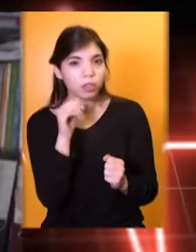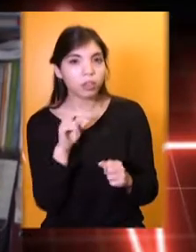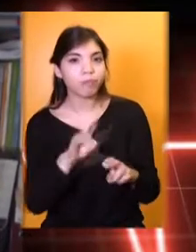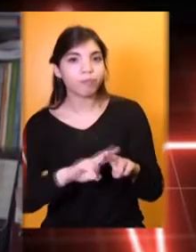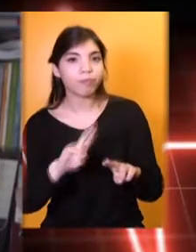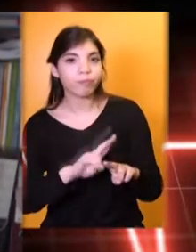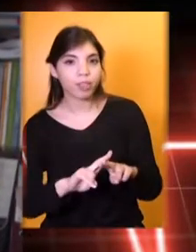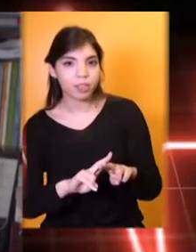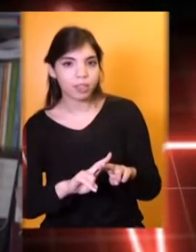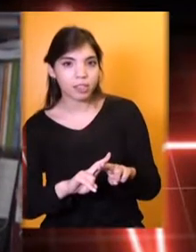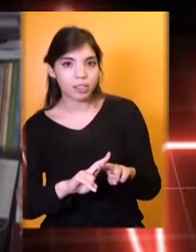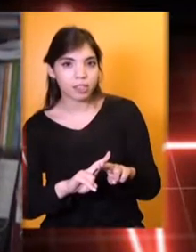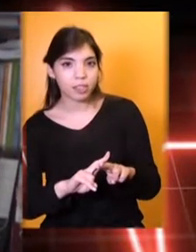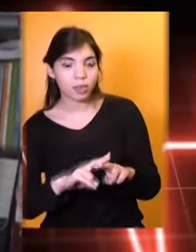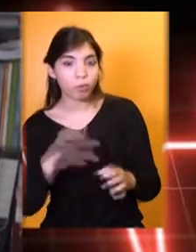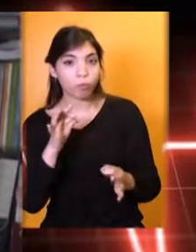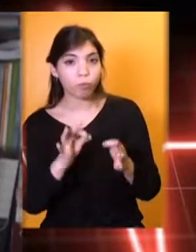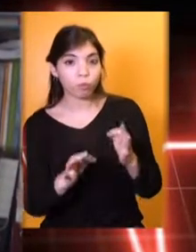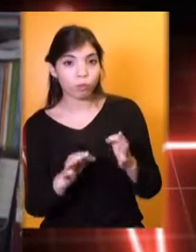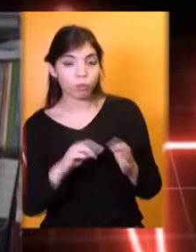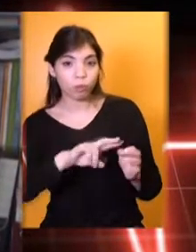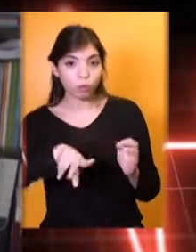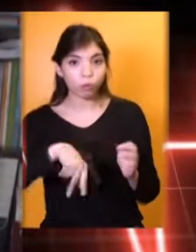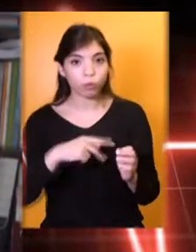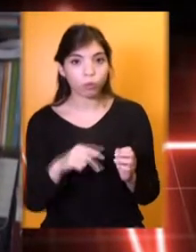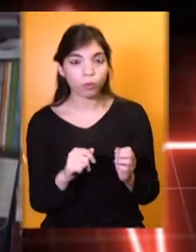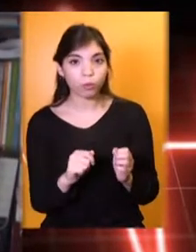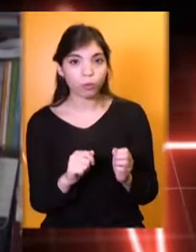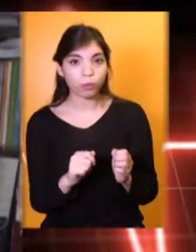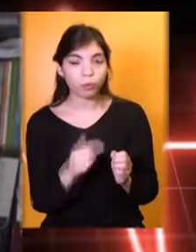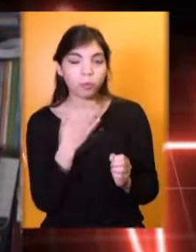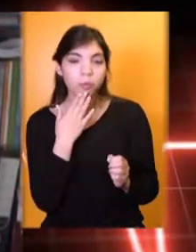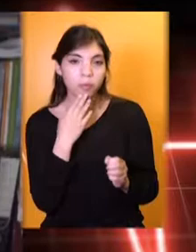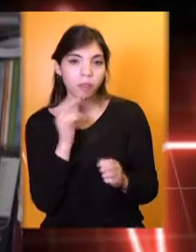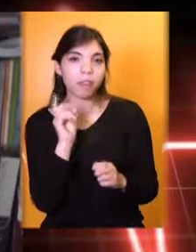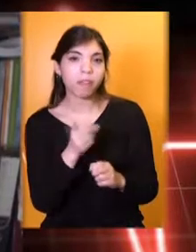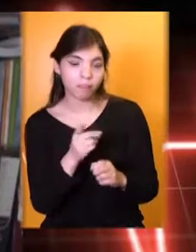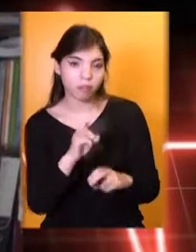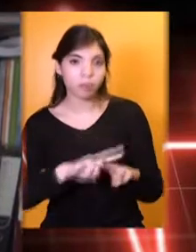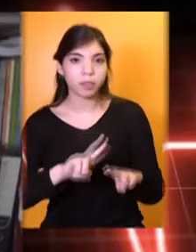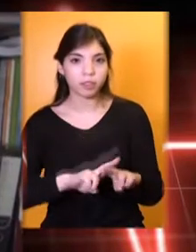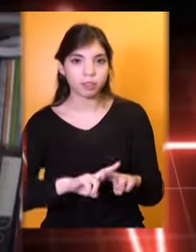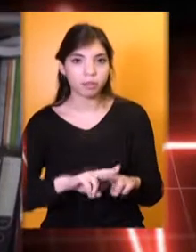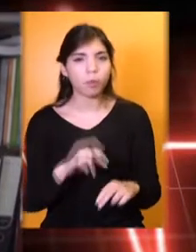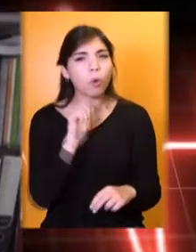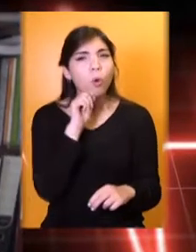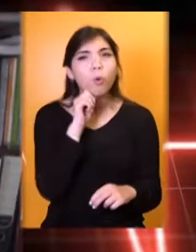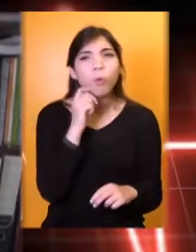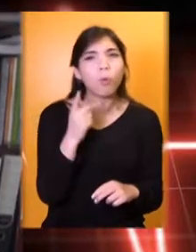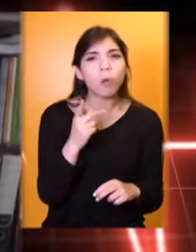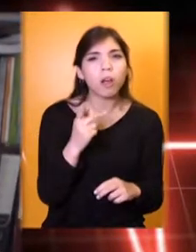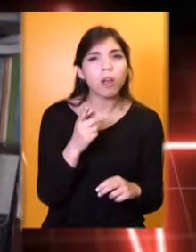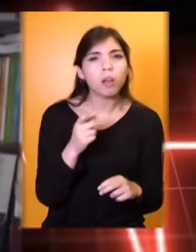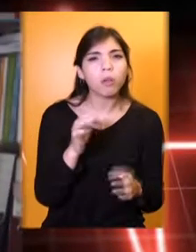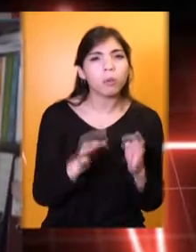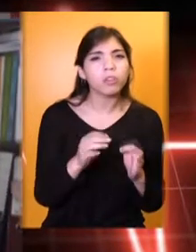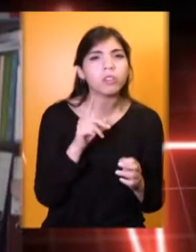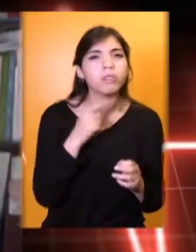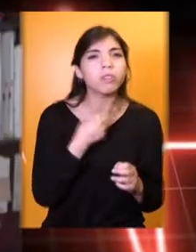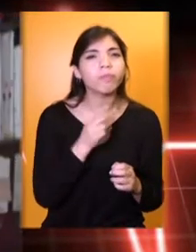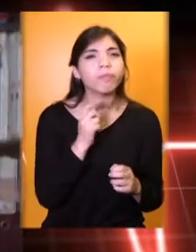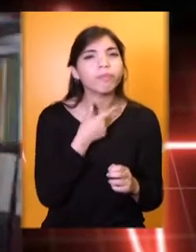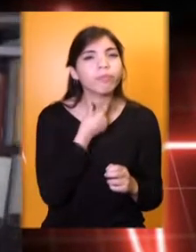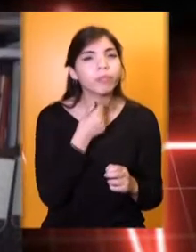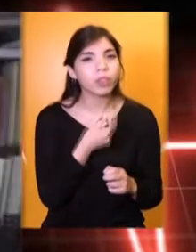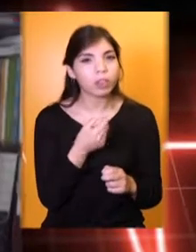que desde nuestro mandato nosotros estamos también obligados a realizar. ¿Qué medidas esperan tomar o